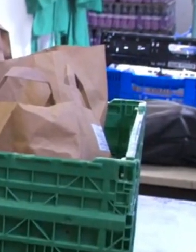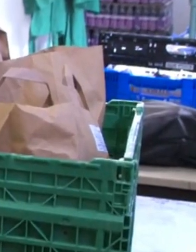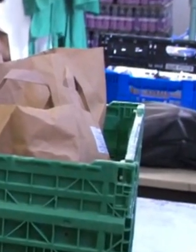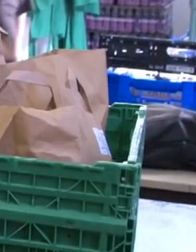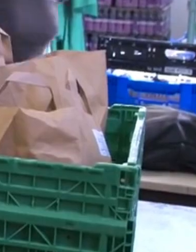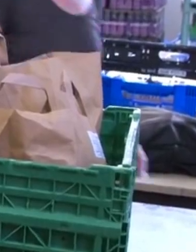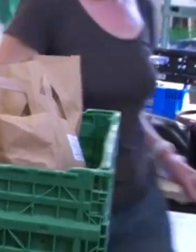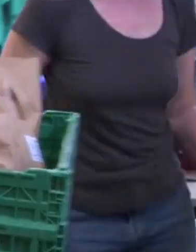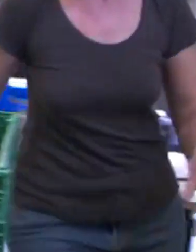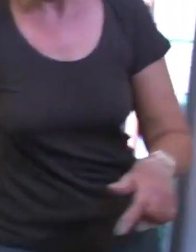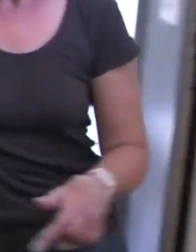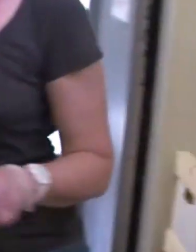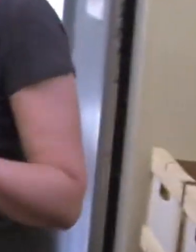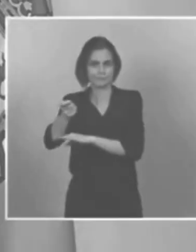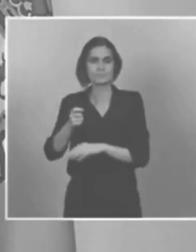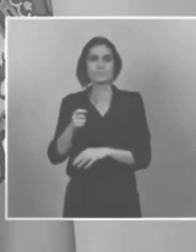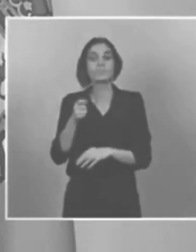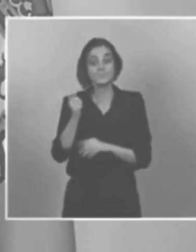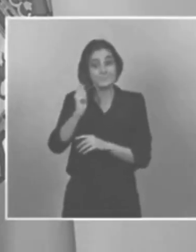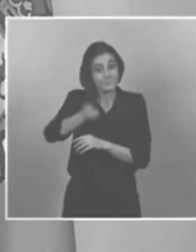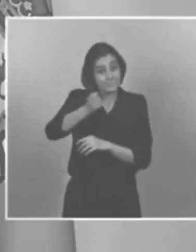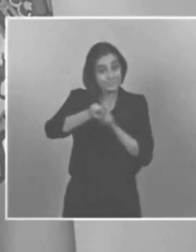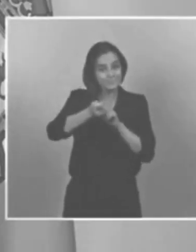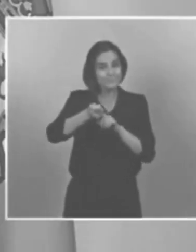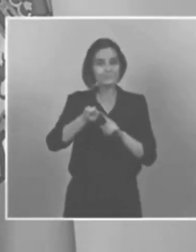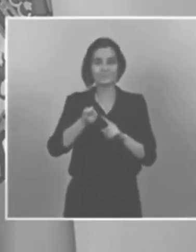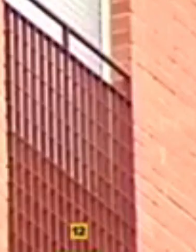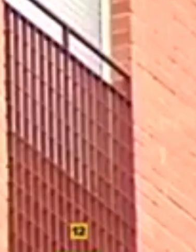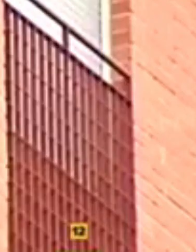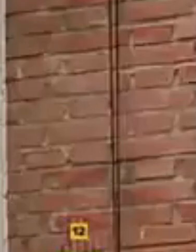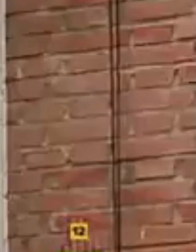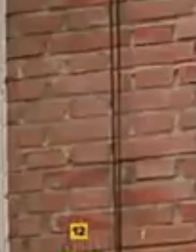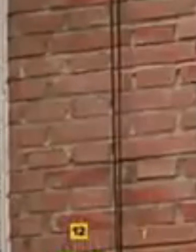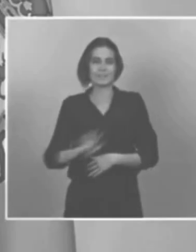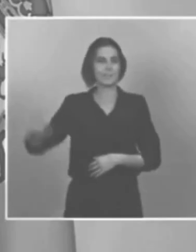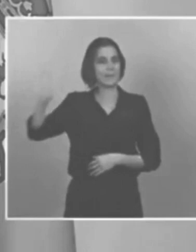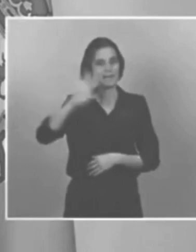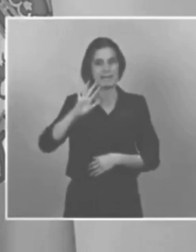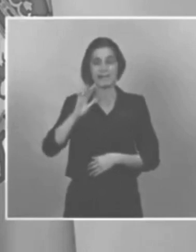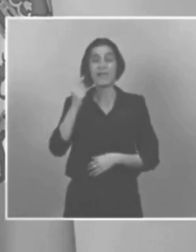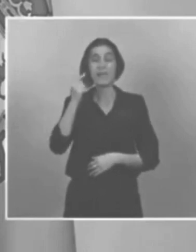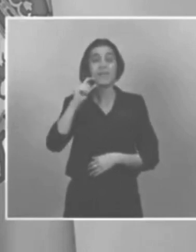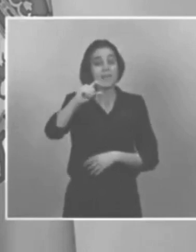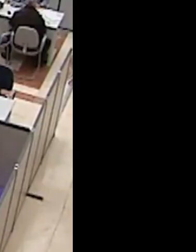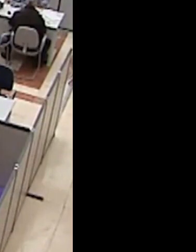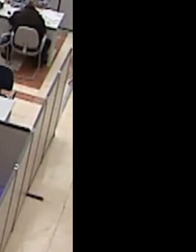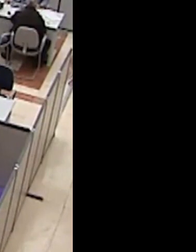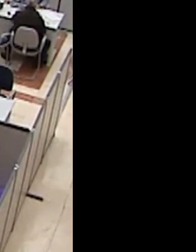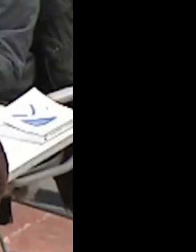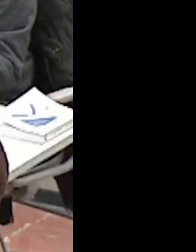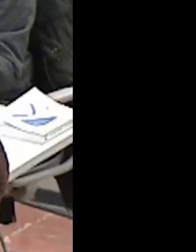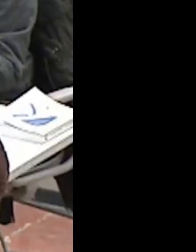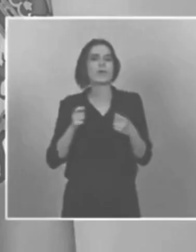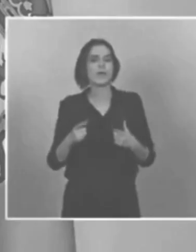extrema dificultad. Imagine por un momento que el próximo mes de enero la crisis actual arrasa la empresa en la cual usted está trabajando,